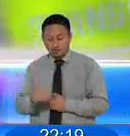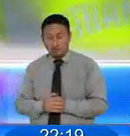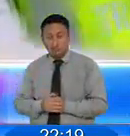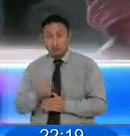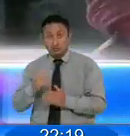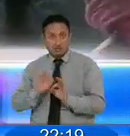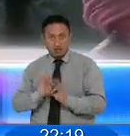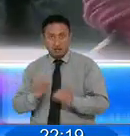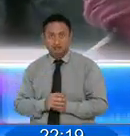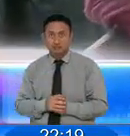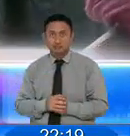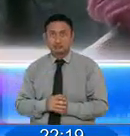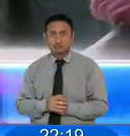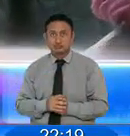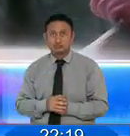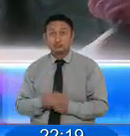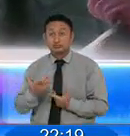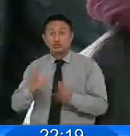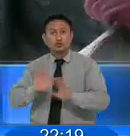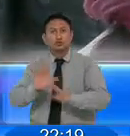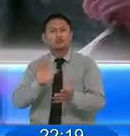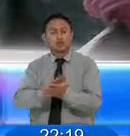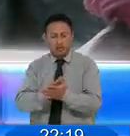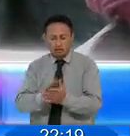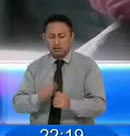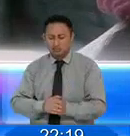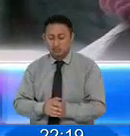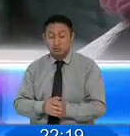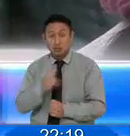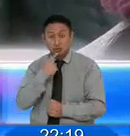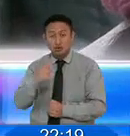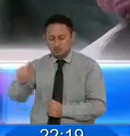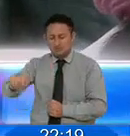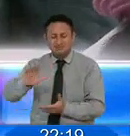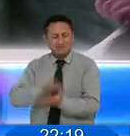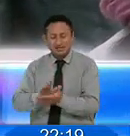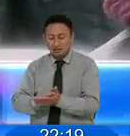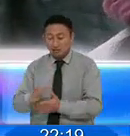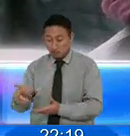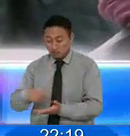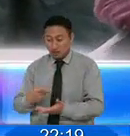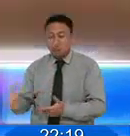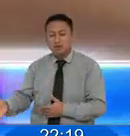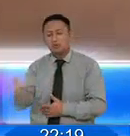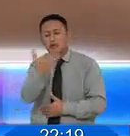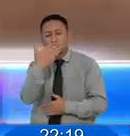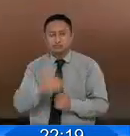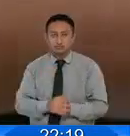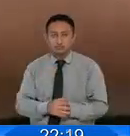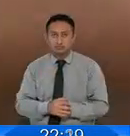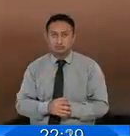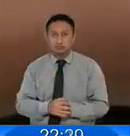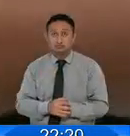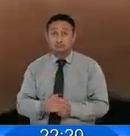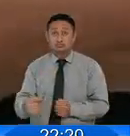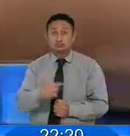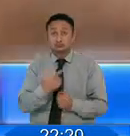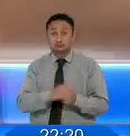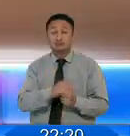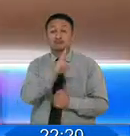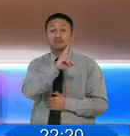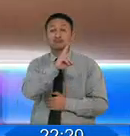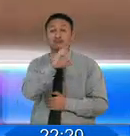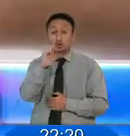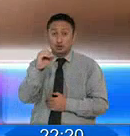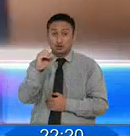la sanción. Sí, con eso ya no iba a pasar nada, él me aseguró que ya no, tranquilo, ya váyase nomás. Aparentemente arreglaron en